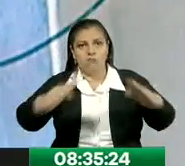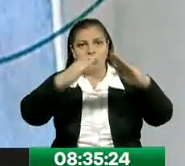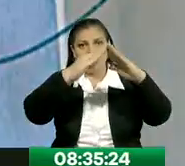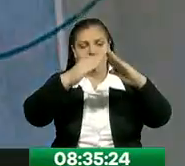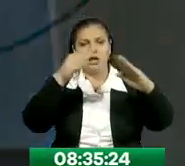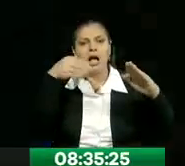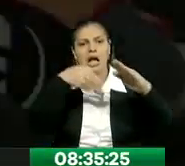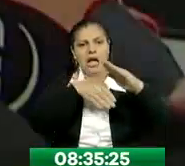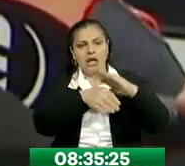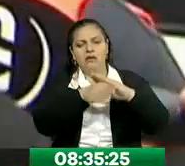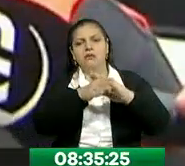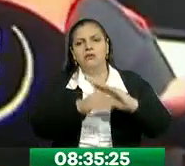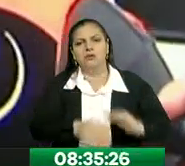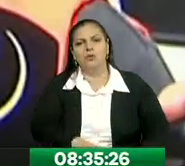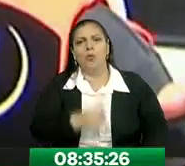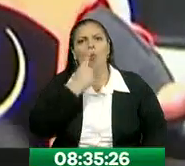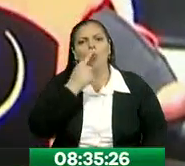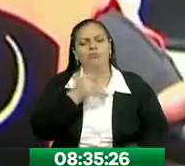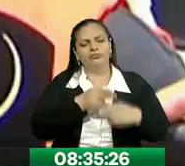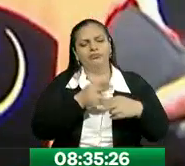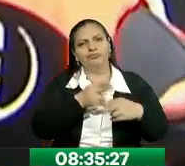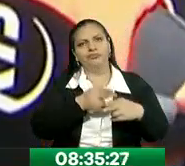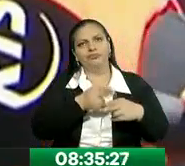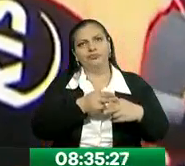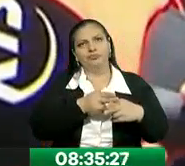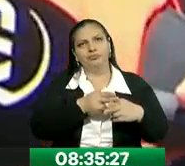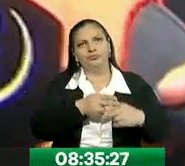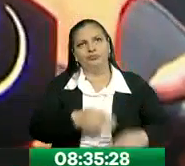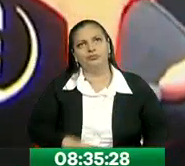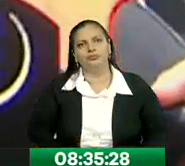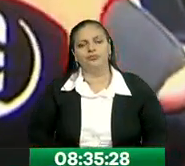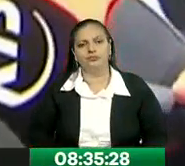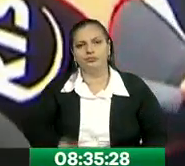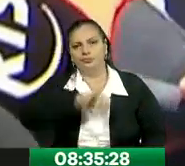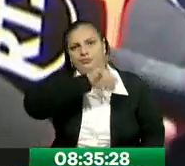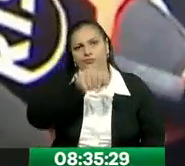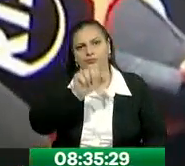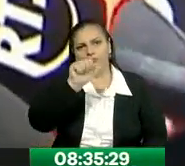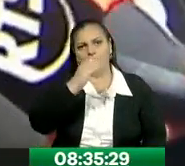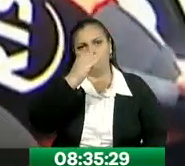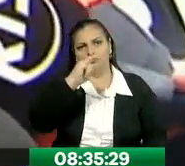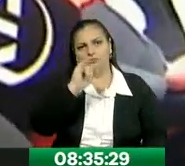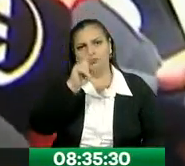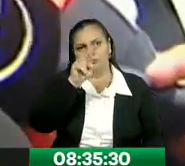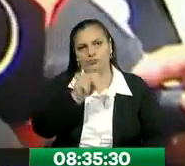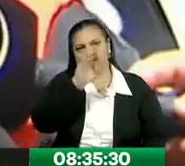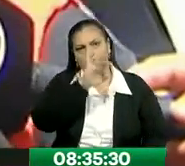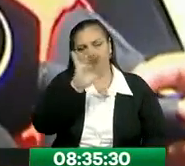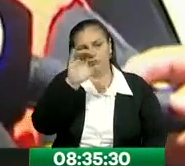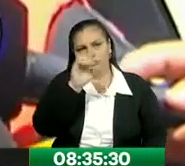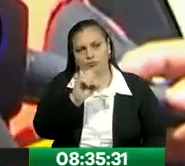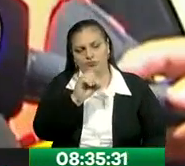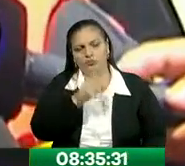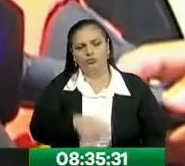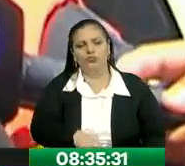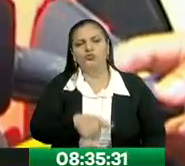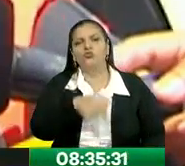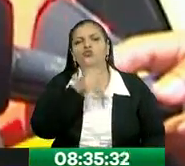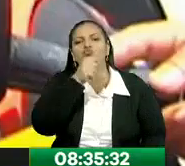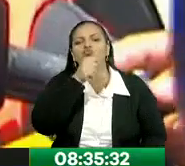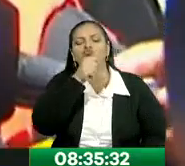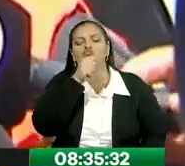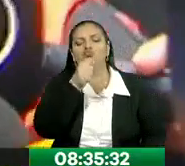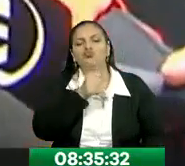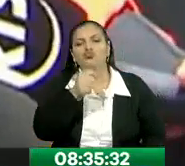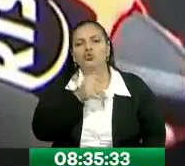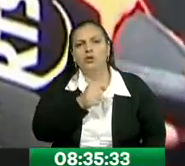la limpieza. Como a las 8:30 de la mañana llegaba la empleada, yo estaba ahí y me preguntó a mí. Él dice, oiga, guarde, dice, por si acaso usted no